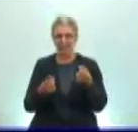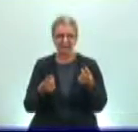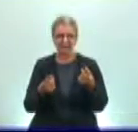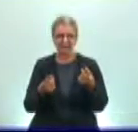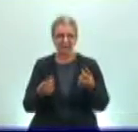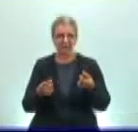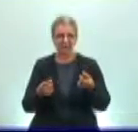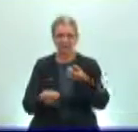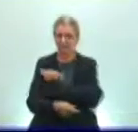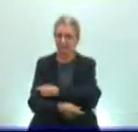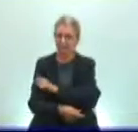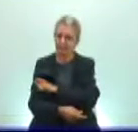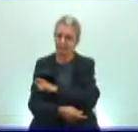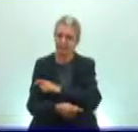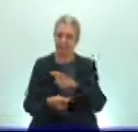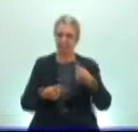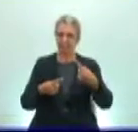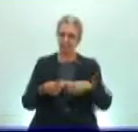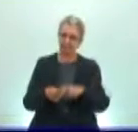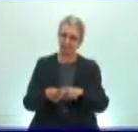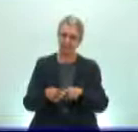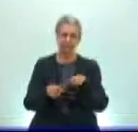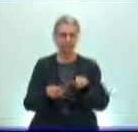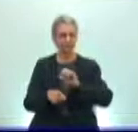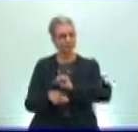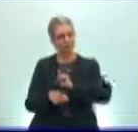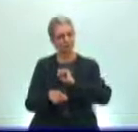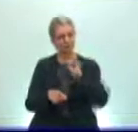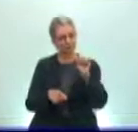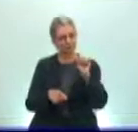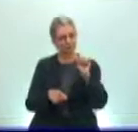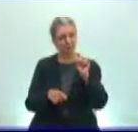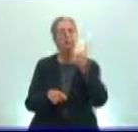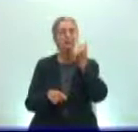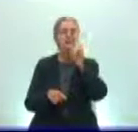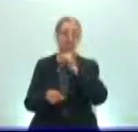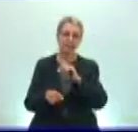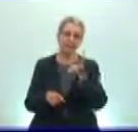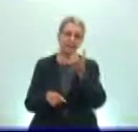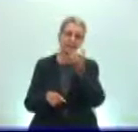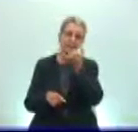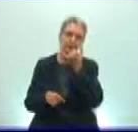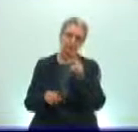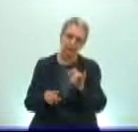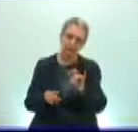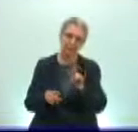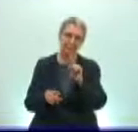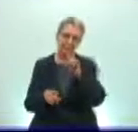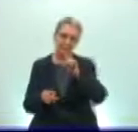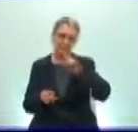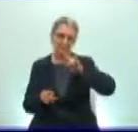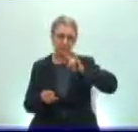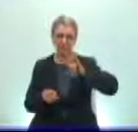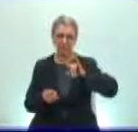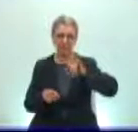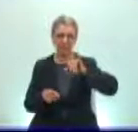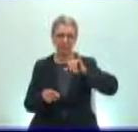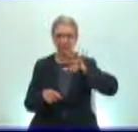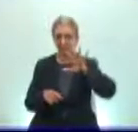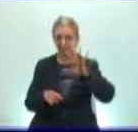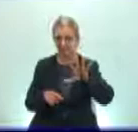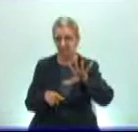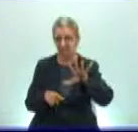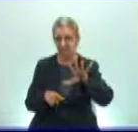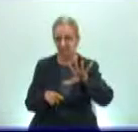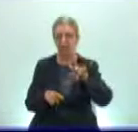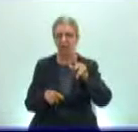Pero, a pesar de alcanzar esos logros, también se cometieron errores que en 1965